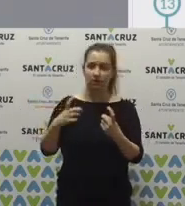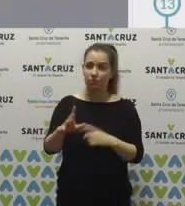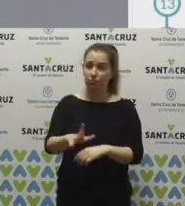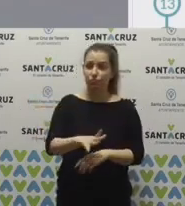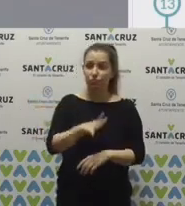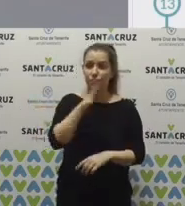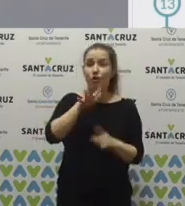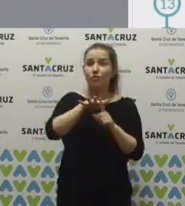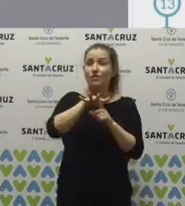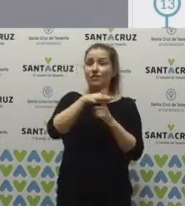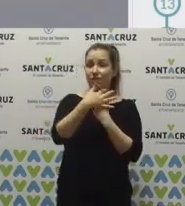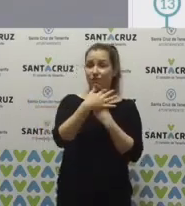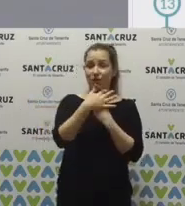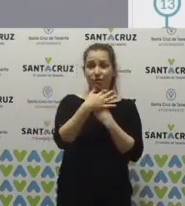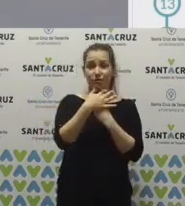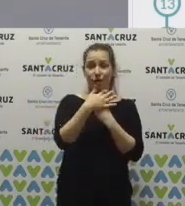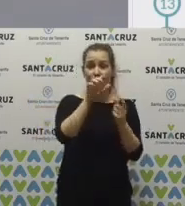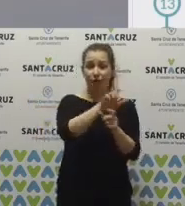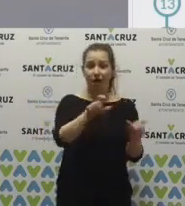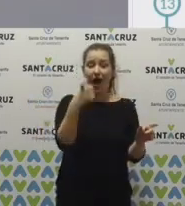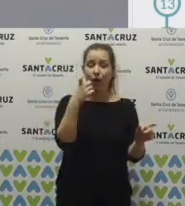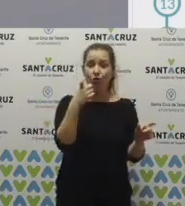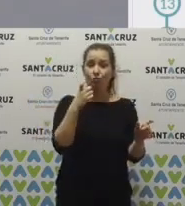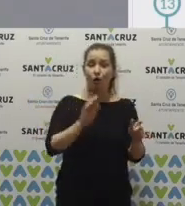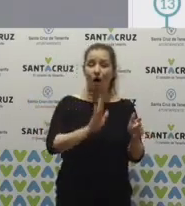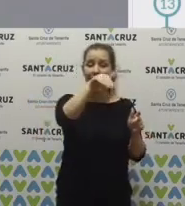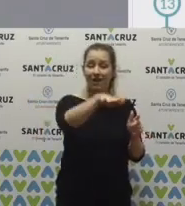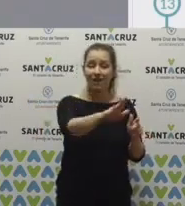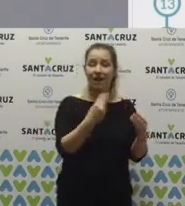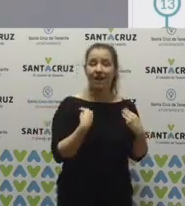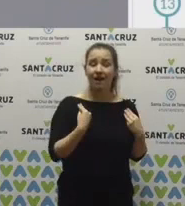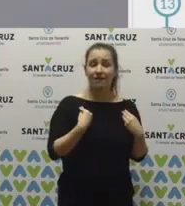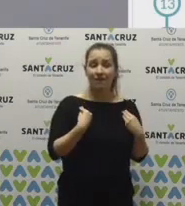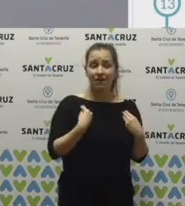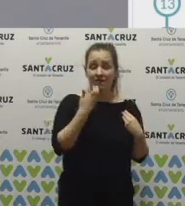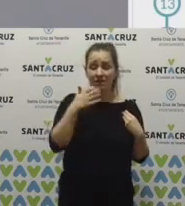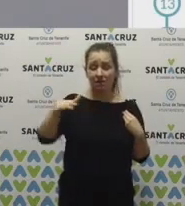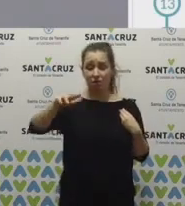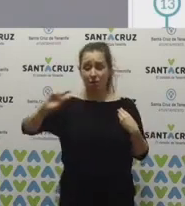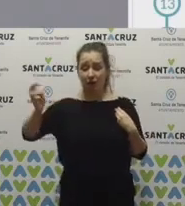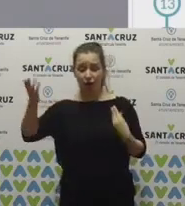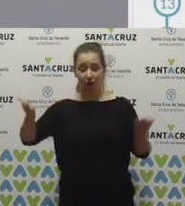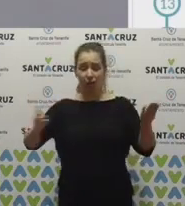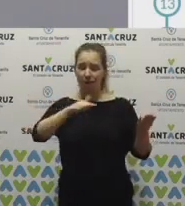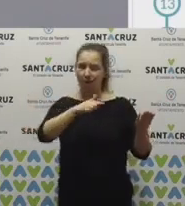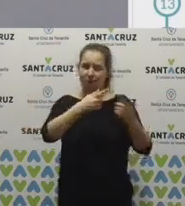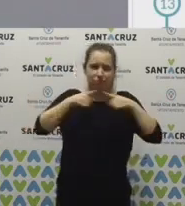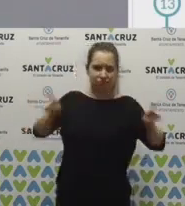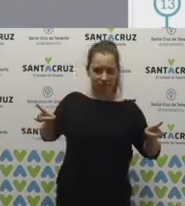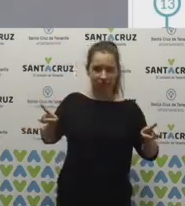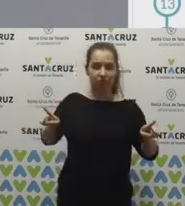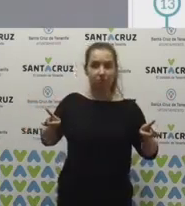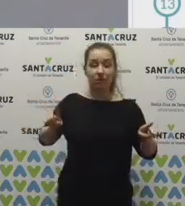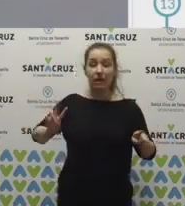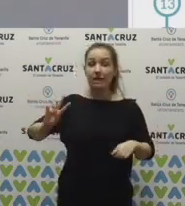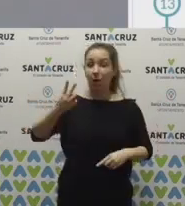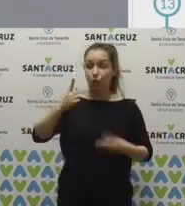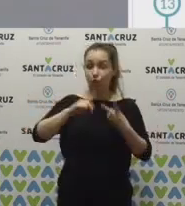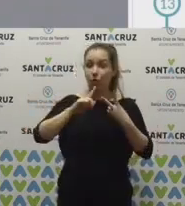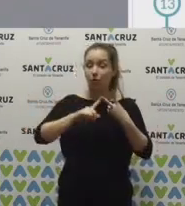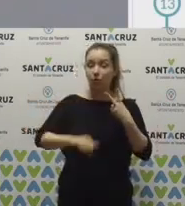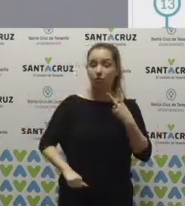situación que van a vivir los alumnos de anaga es totalmente distinta a la del otro distrito de la ciudad y segundo que al final